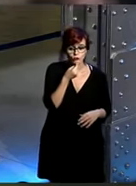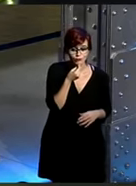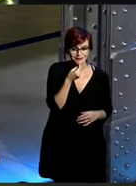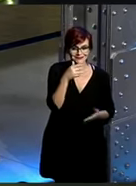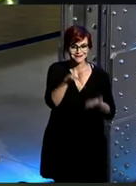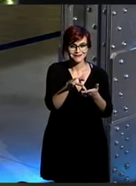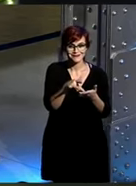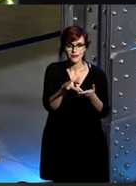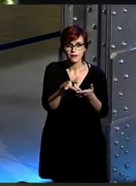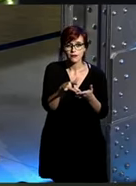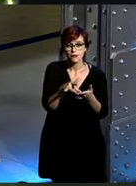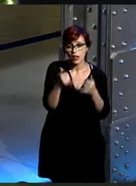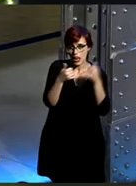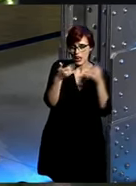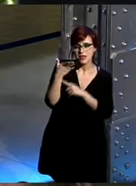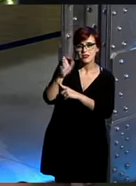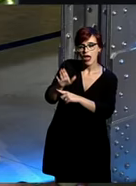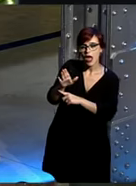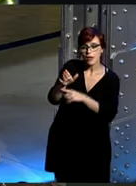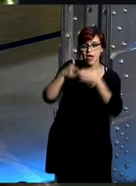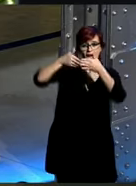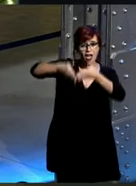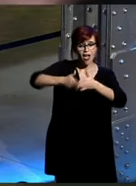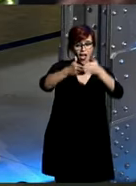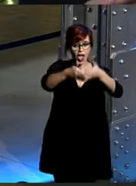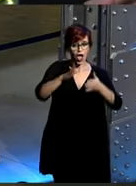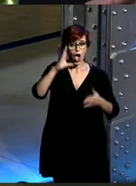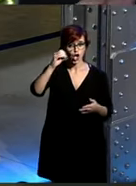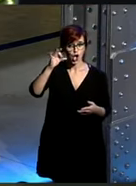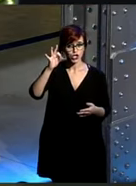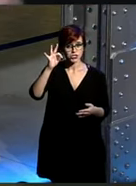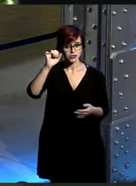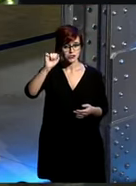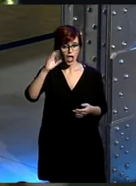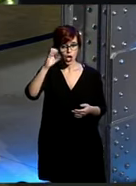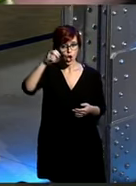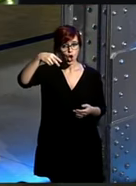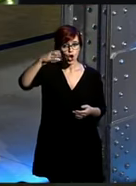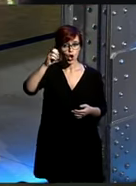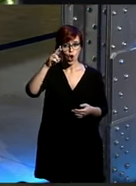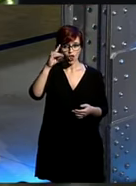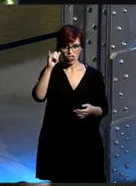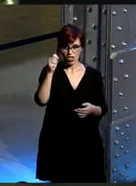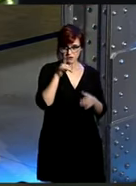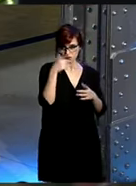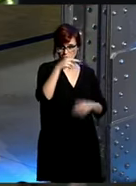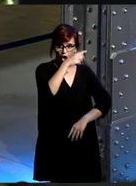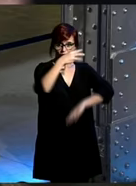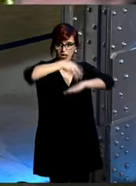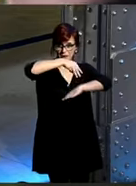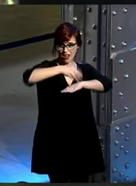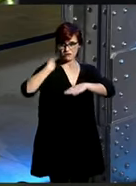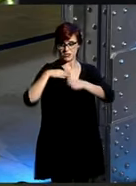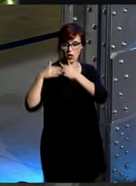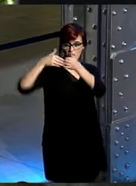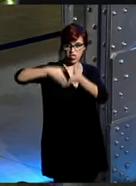les paso el link, es el Costa Concordia. Cuando se hunde el Costa Concordia por el capitán italiano idiota este que pasó muy cerca de la costa,